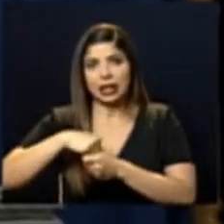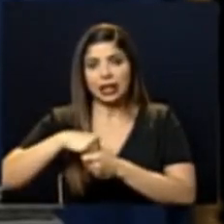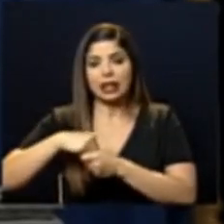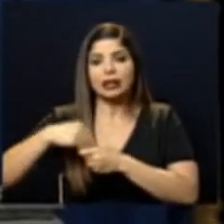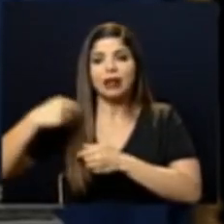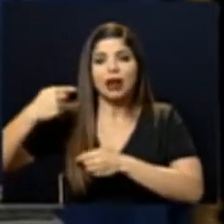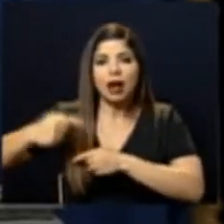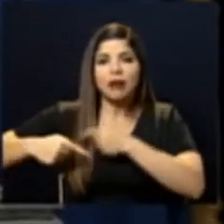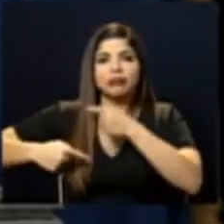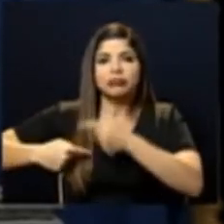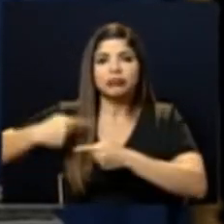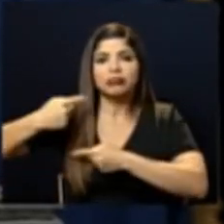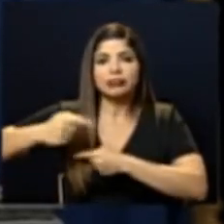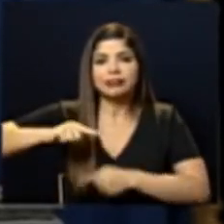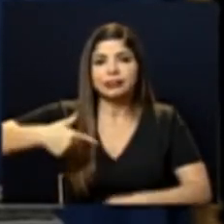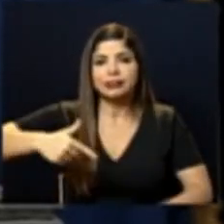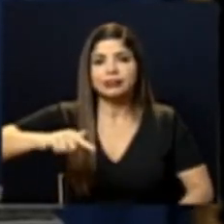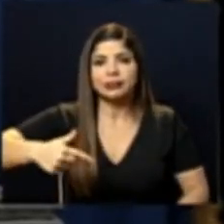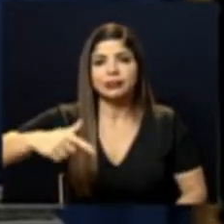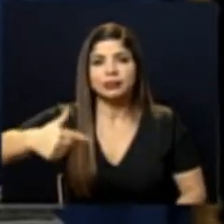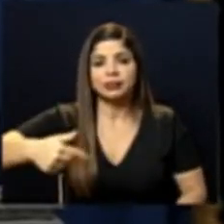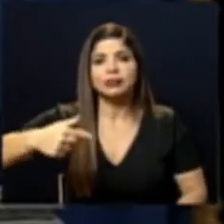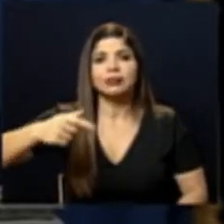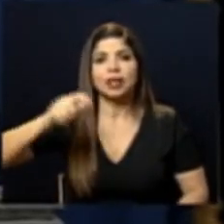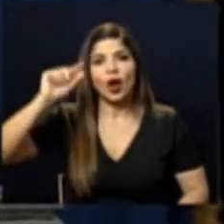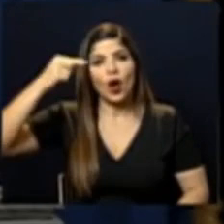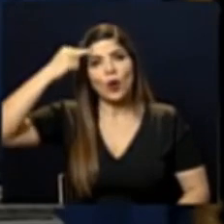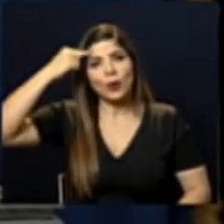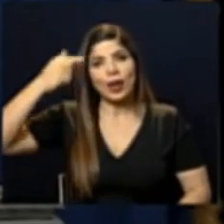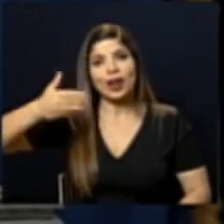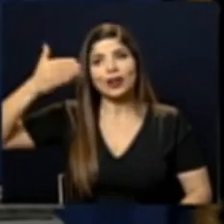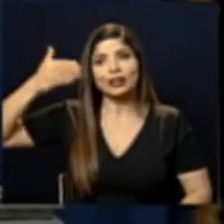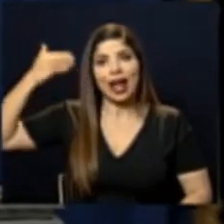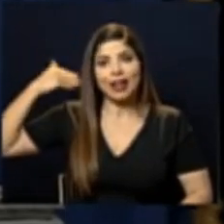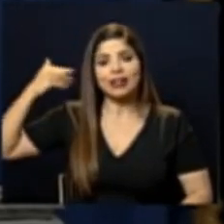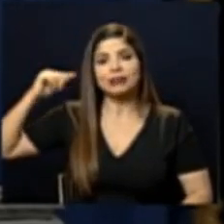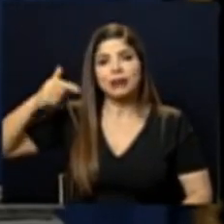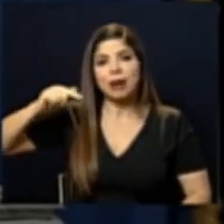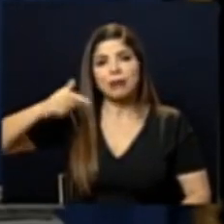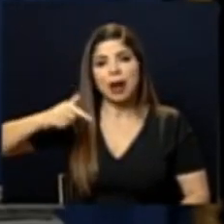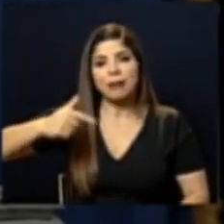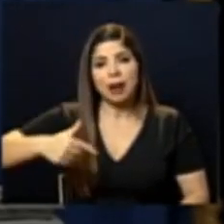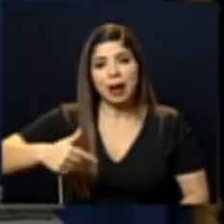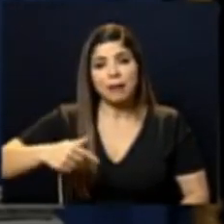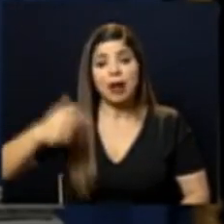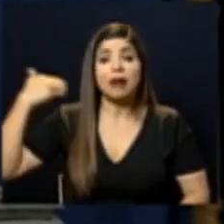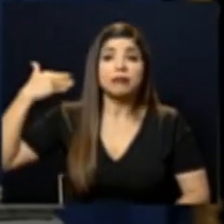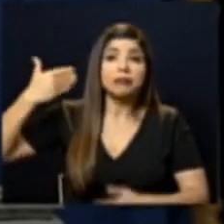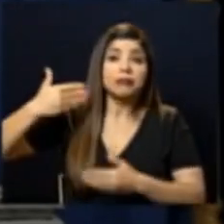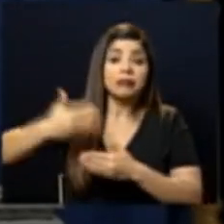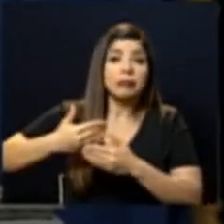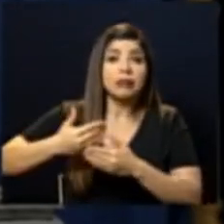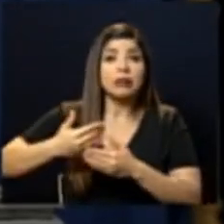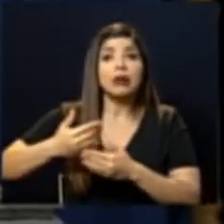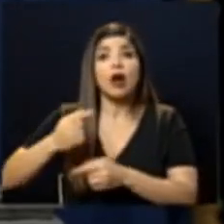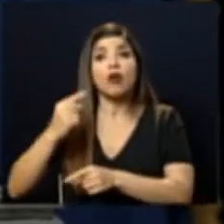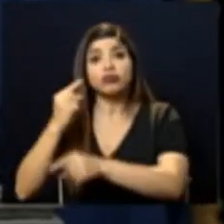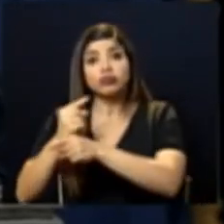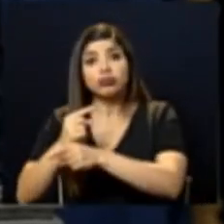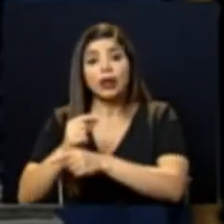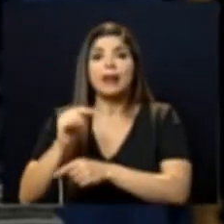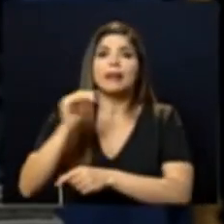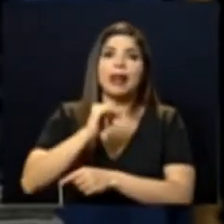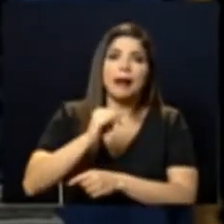sucesión histórica de las administraciones que me han antecedido con sus aciertos y con sus